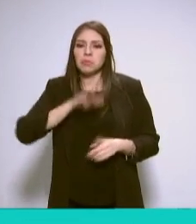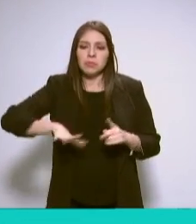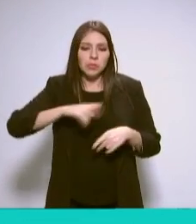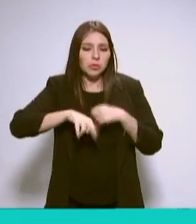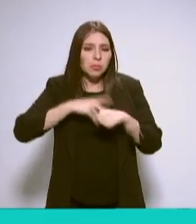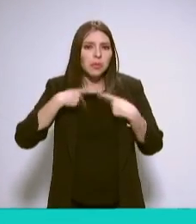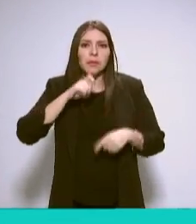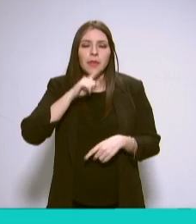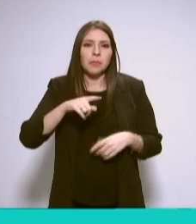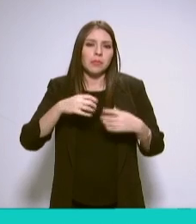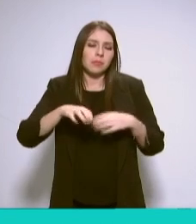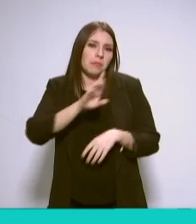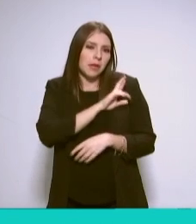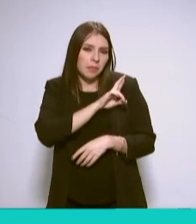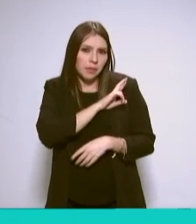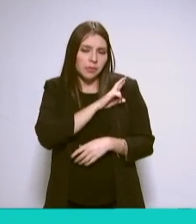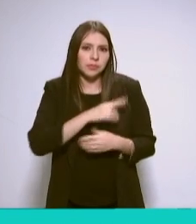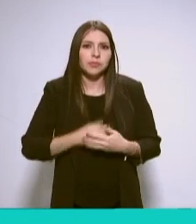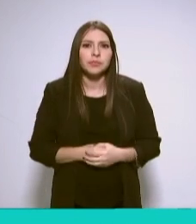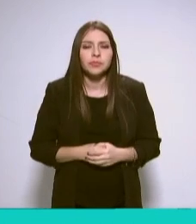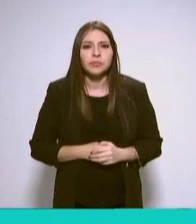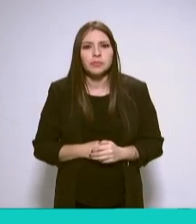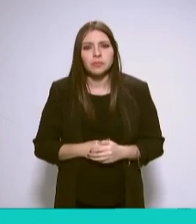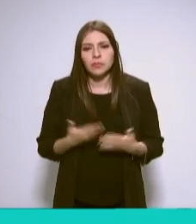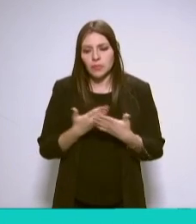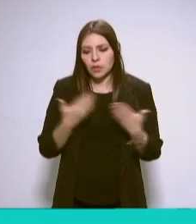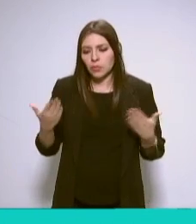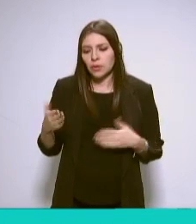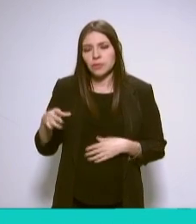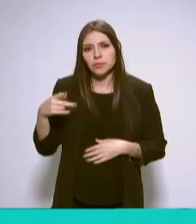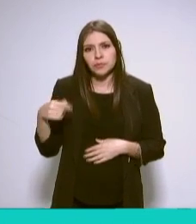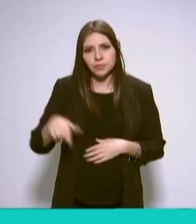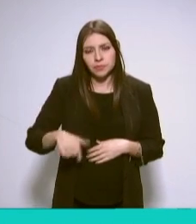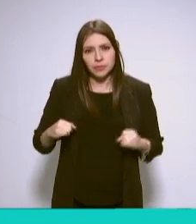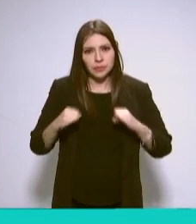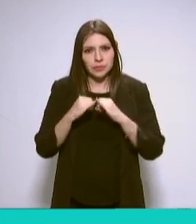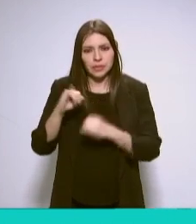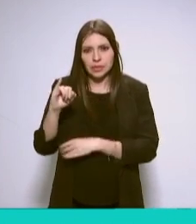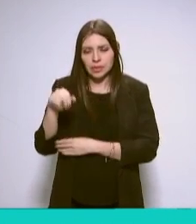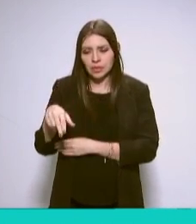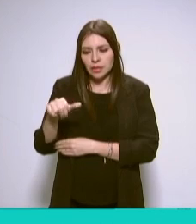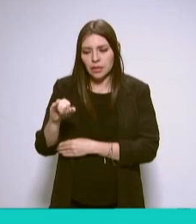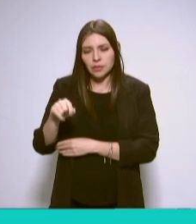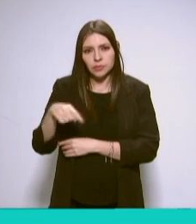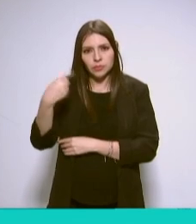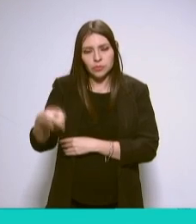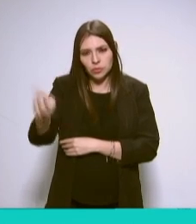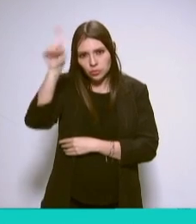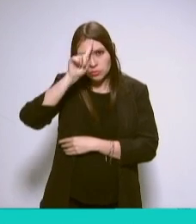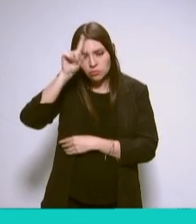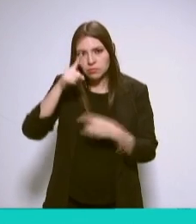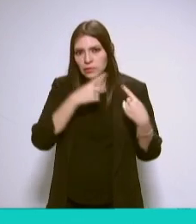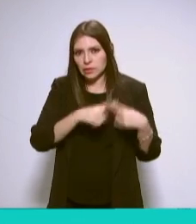ha mandado una serie de mensajes, de recomendaciones, de directrices que deben de